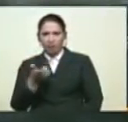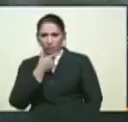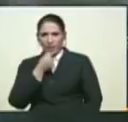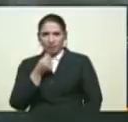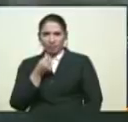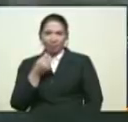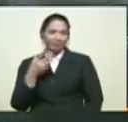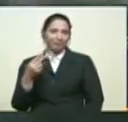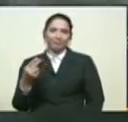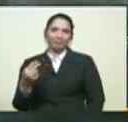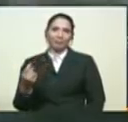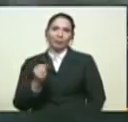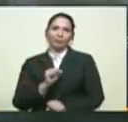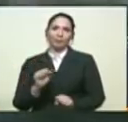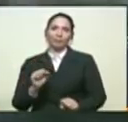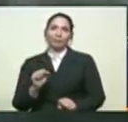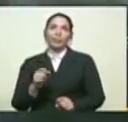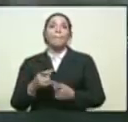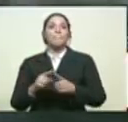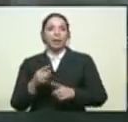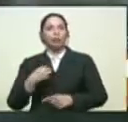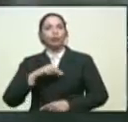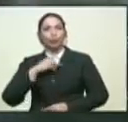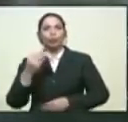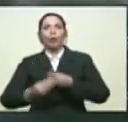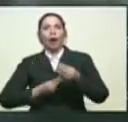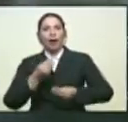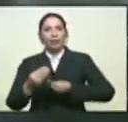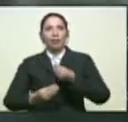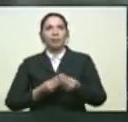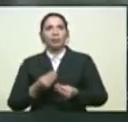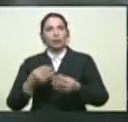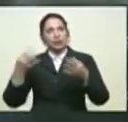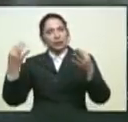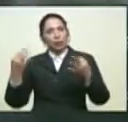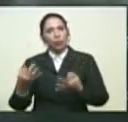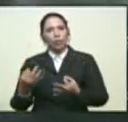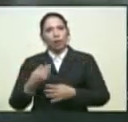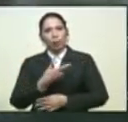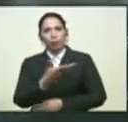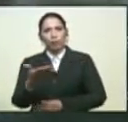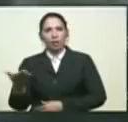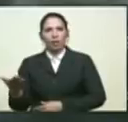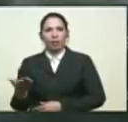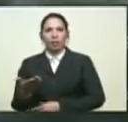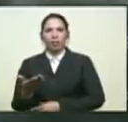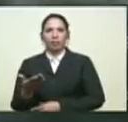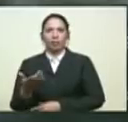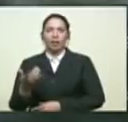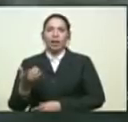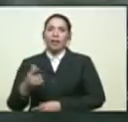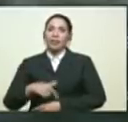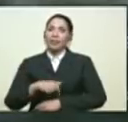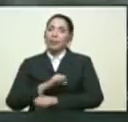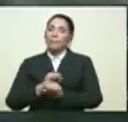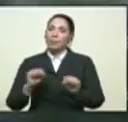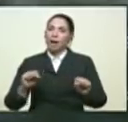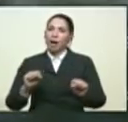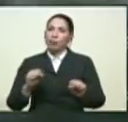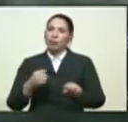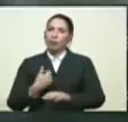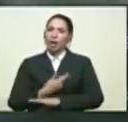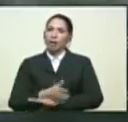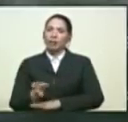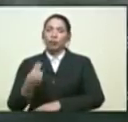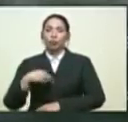No. Pero lo haremos. Tengan la seguridad ustedes que más temprano que tarde